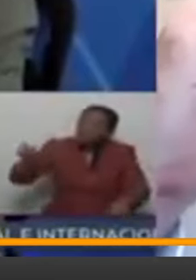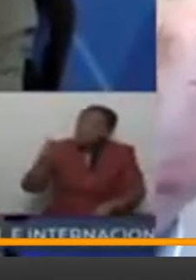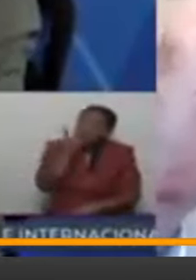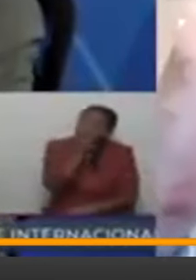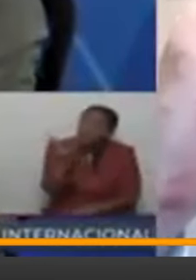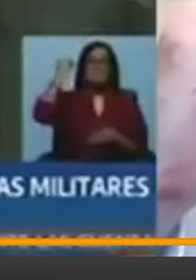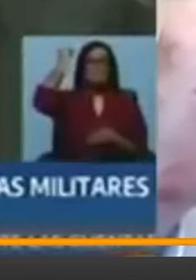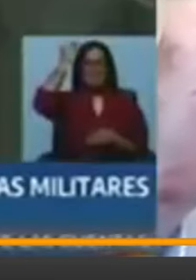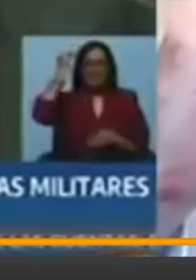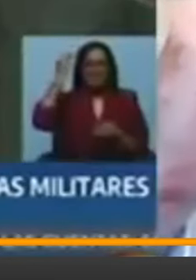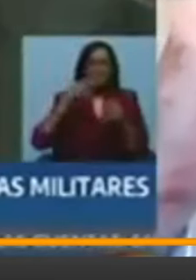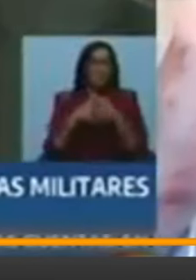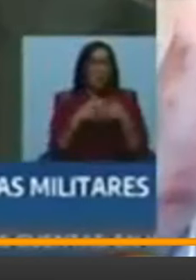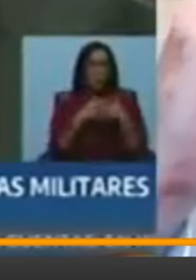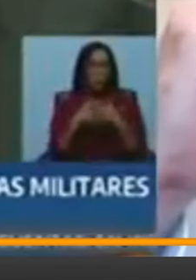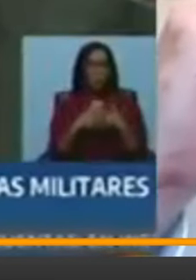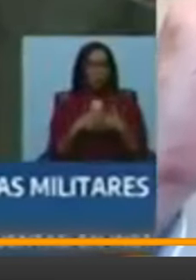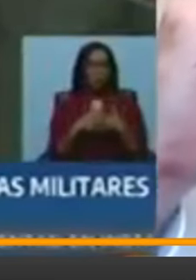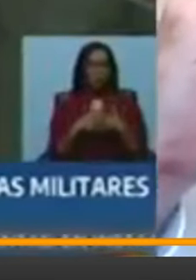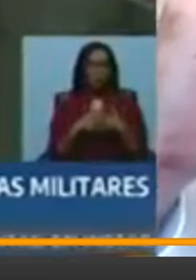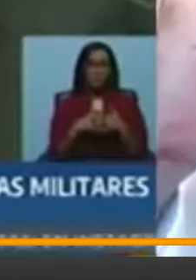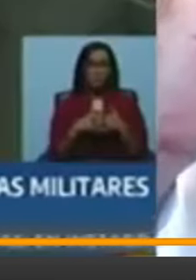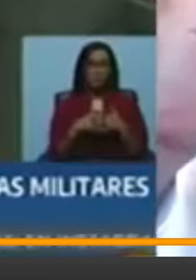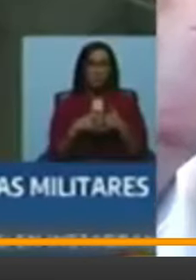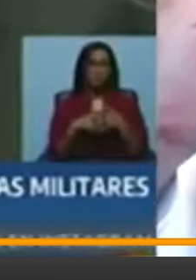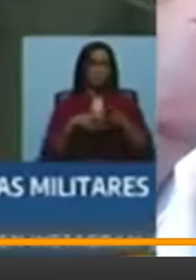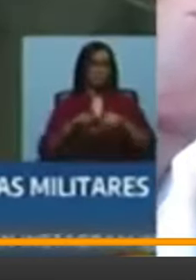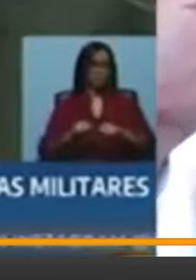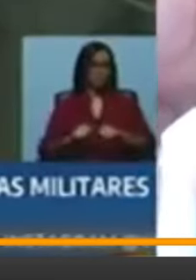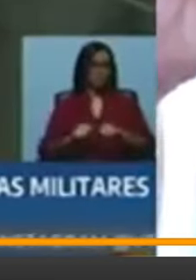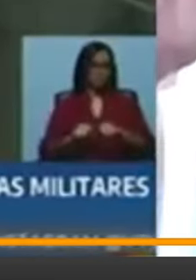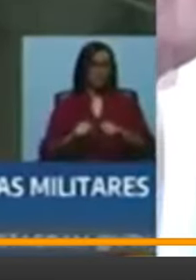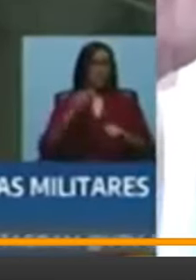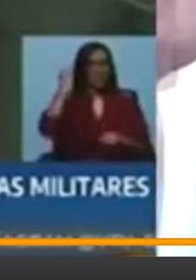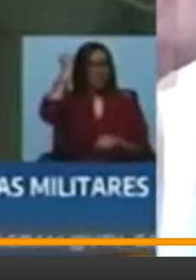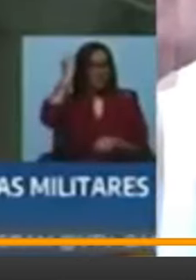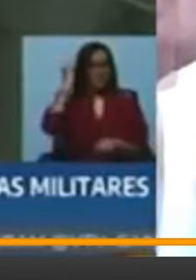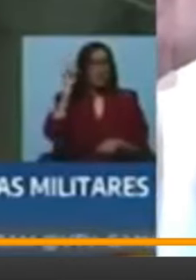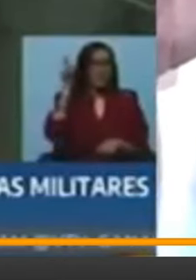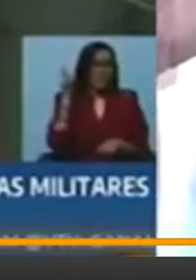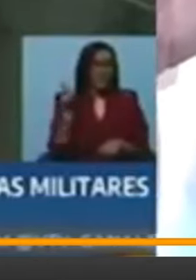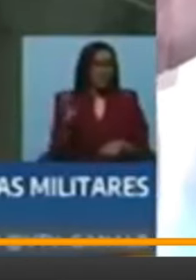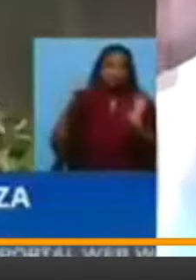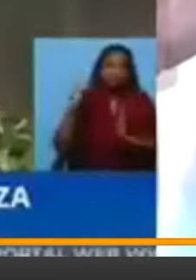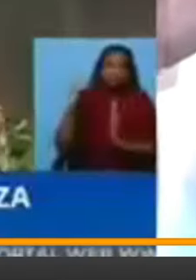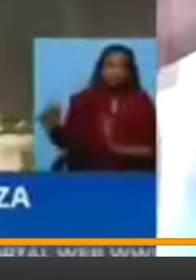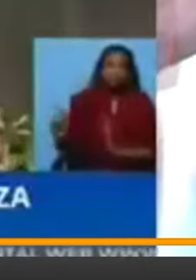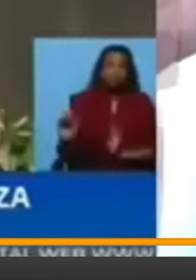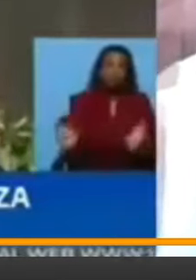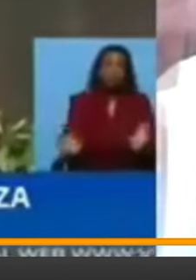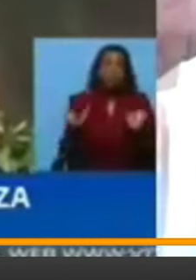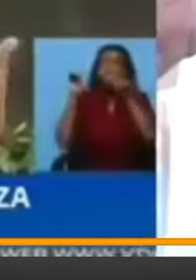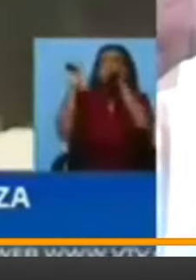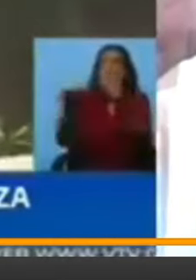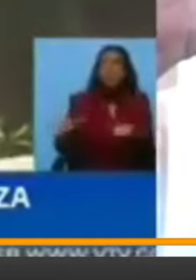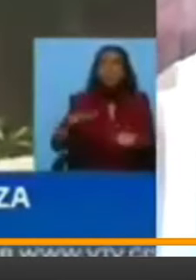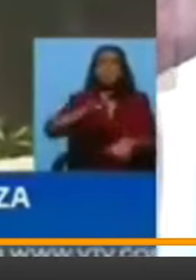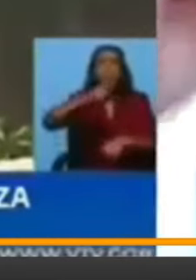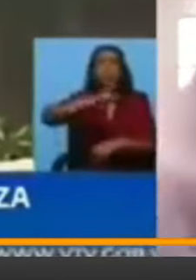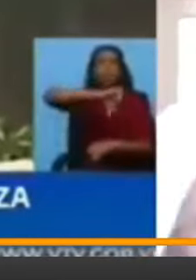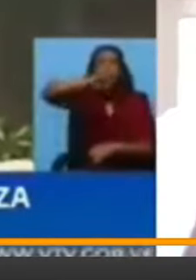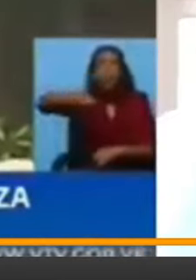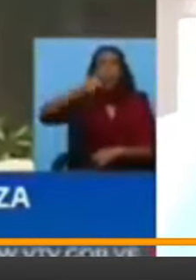están equiparados. Pero si se aumenta el costo de quedarse y se disminuye el costo de